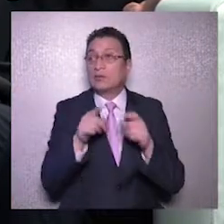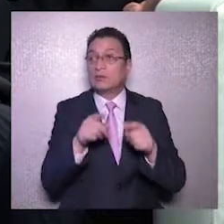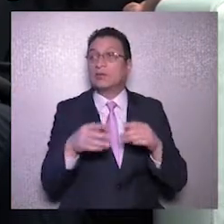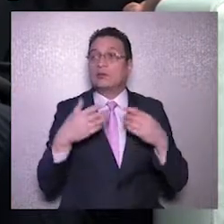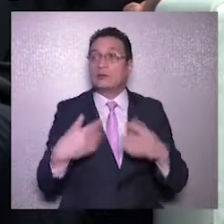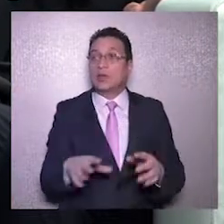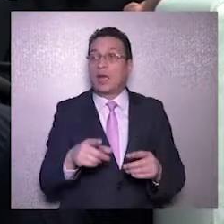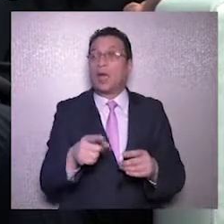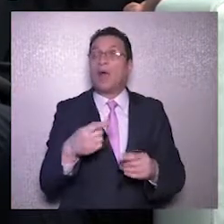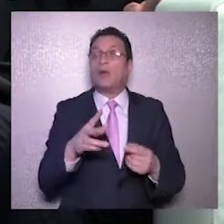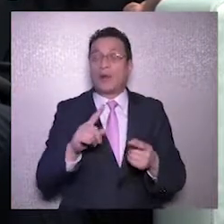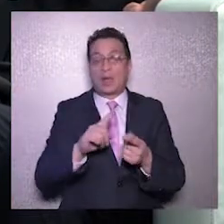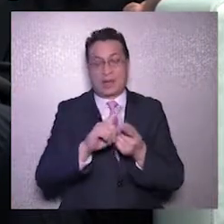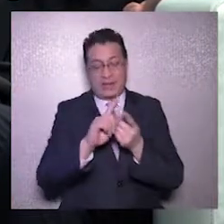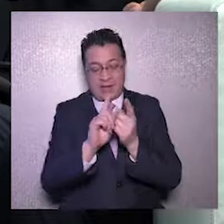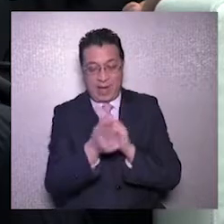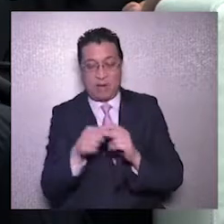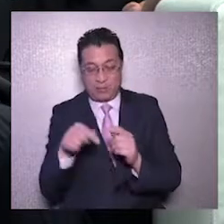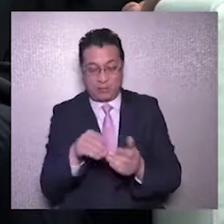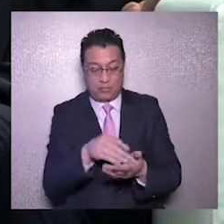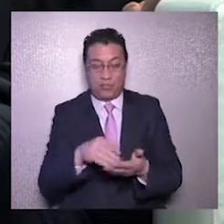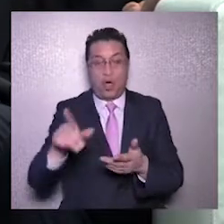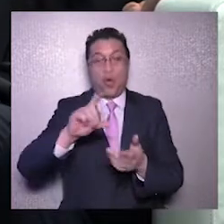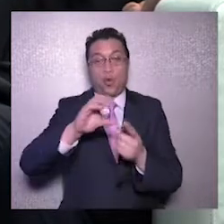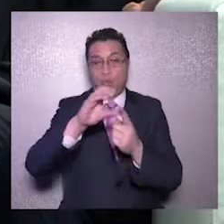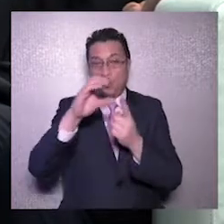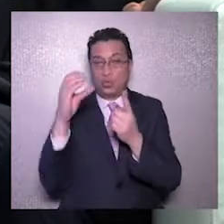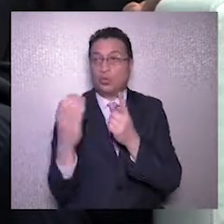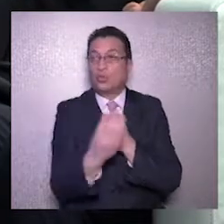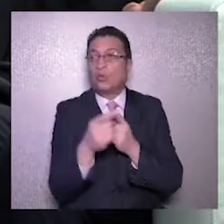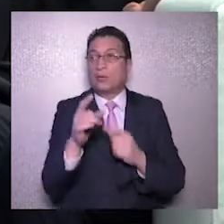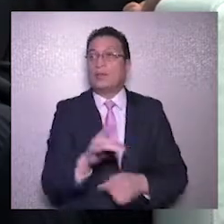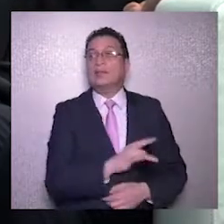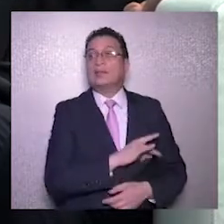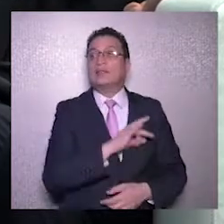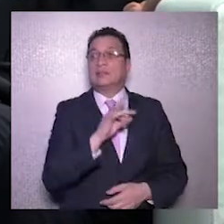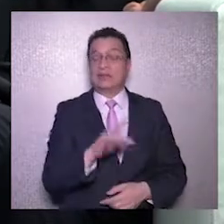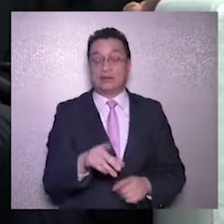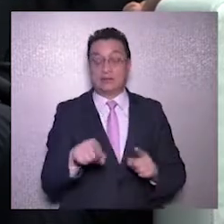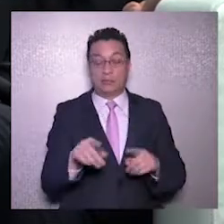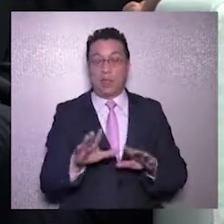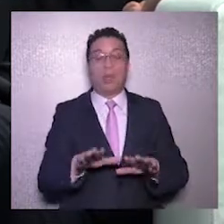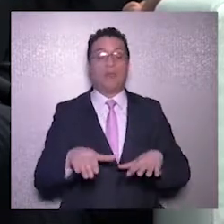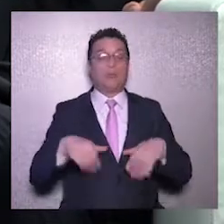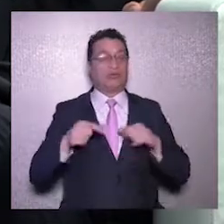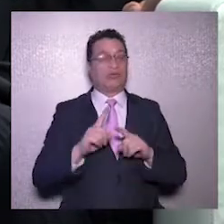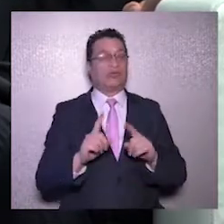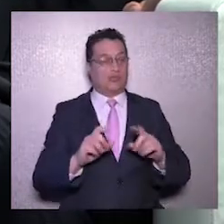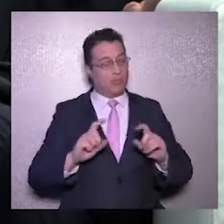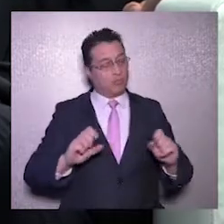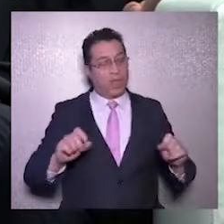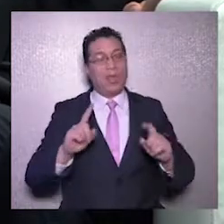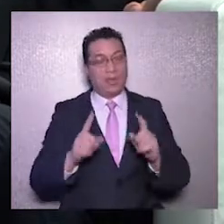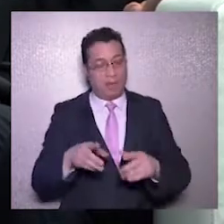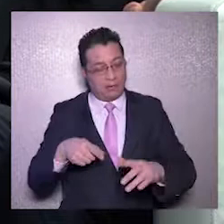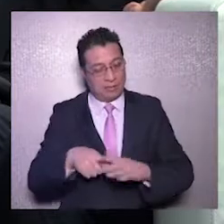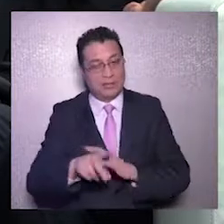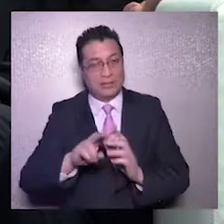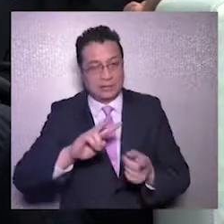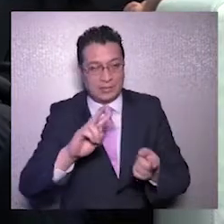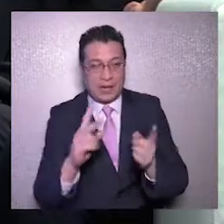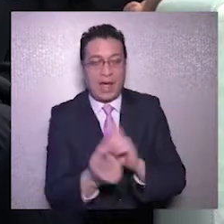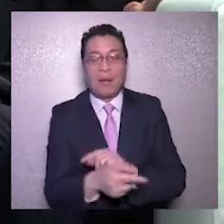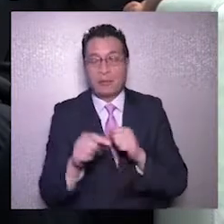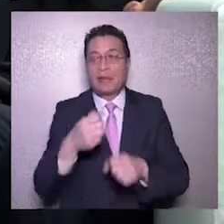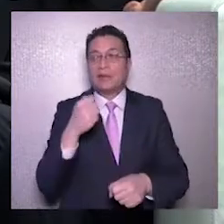estamos en un cambio paradigmático, un cambio de cultura en el cual Chile no puede quedar atrás y esto nos obliga a trabajar